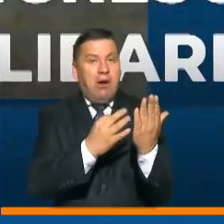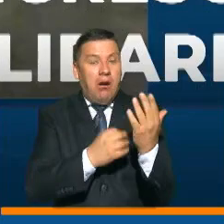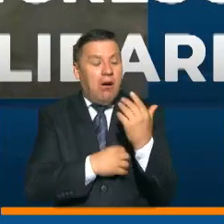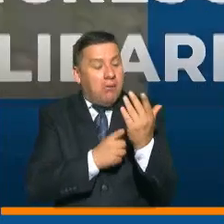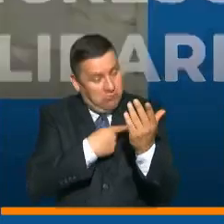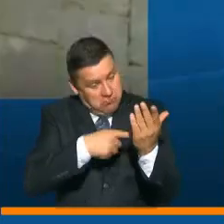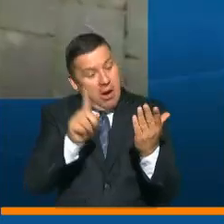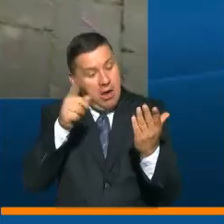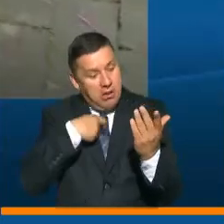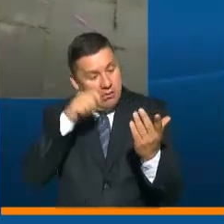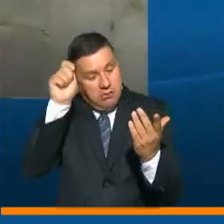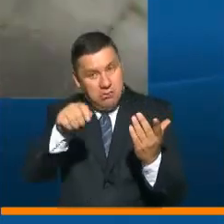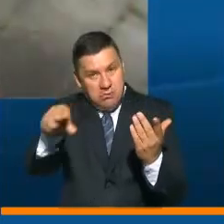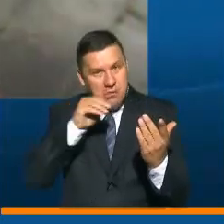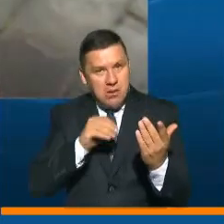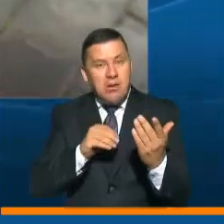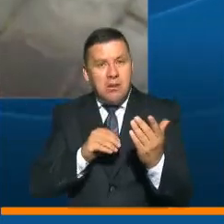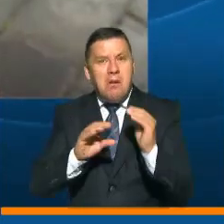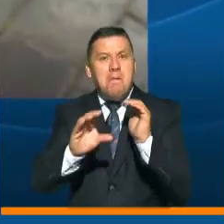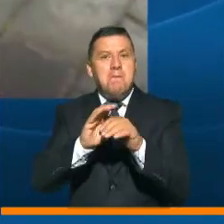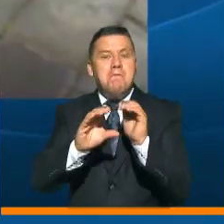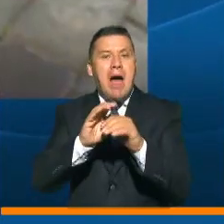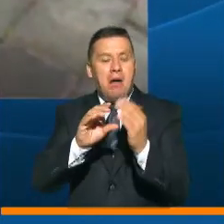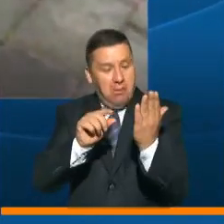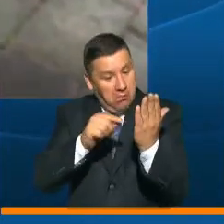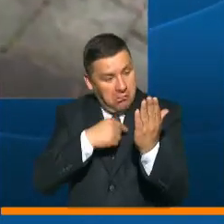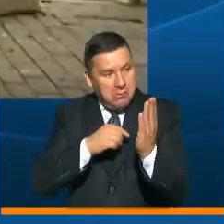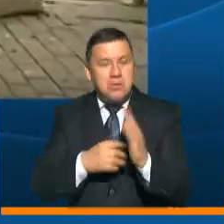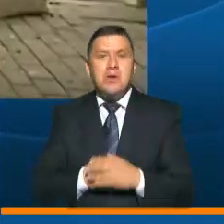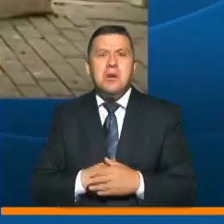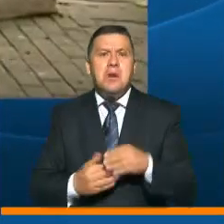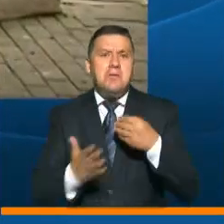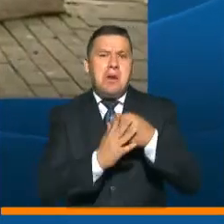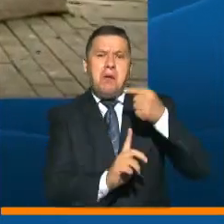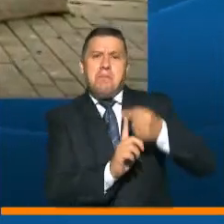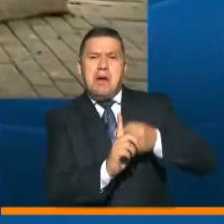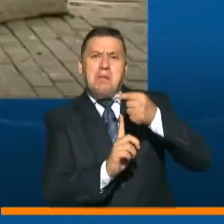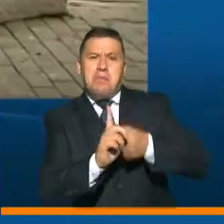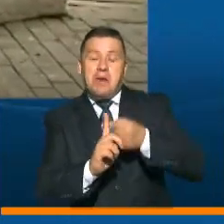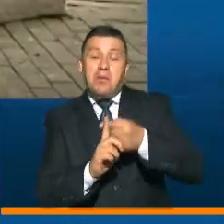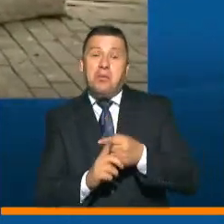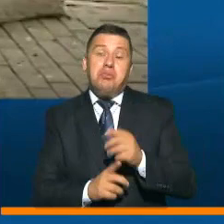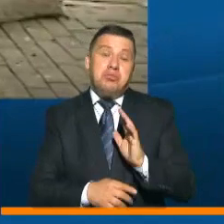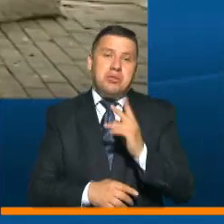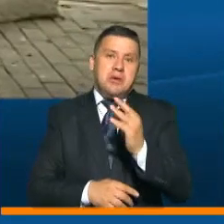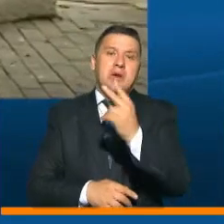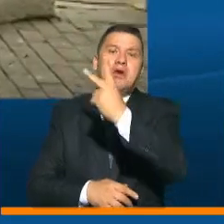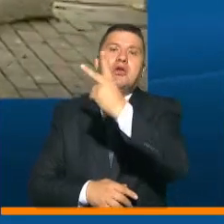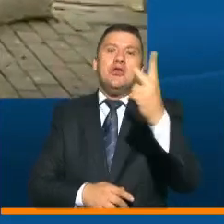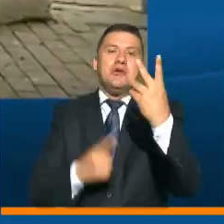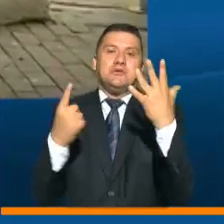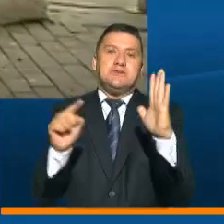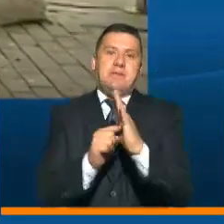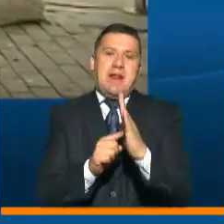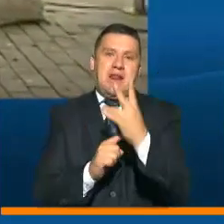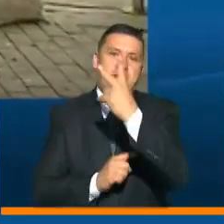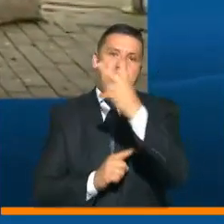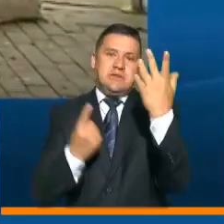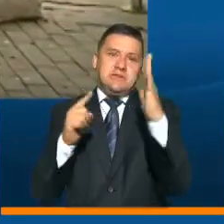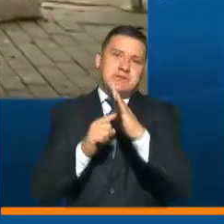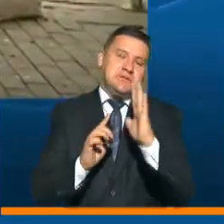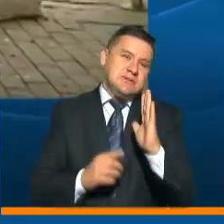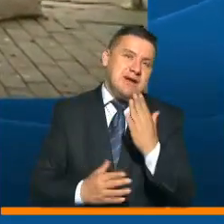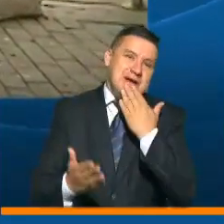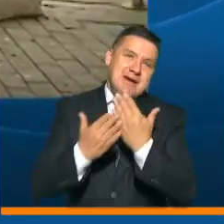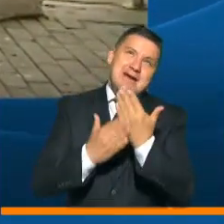de este dinero por una sucursal bancaria. Los pagos mensuales pues han sido 160 mil pesos.